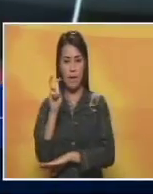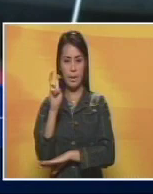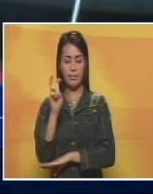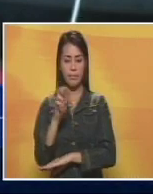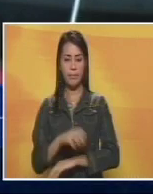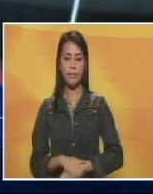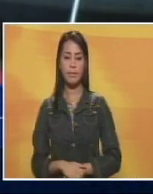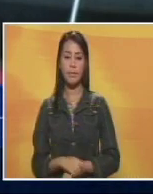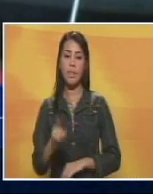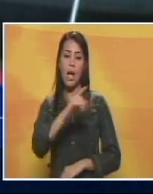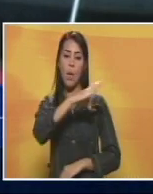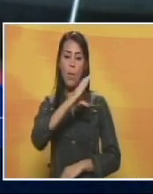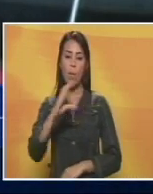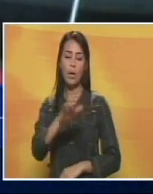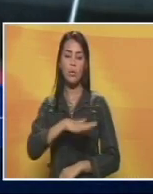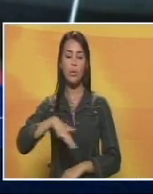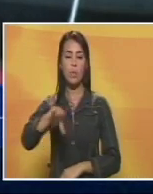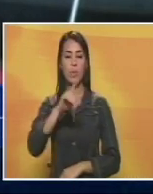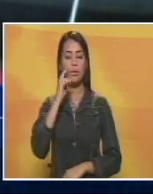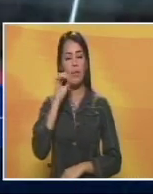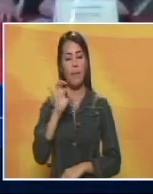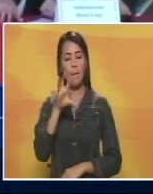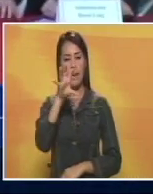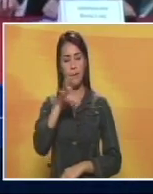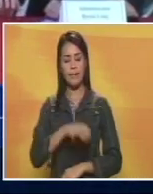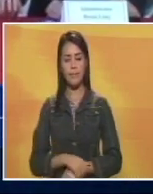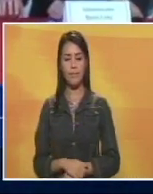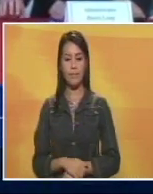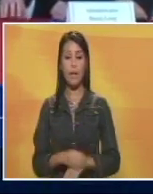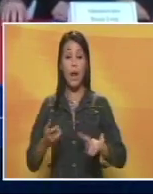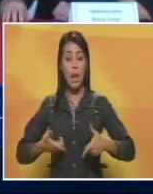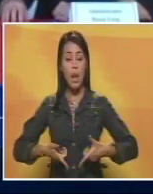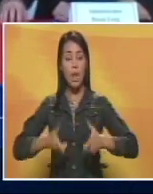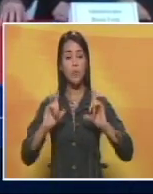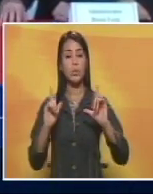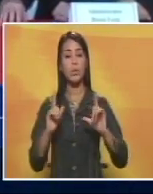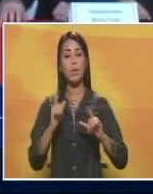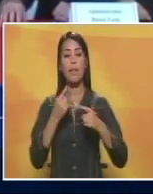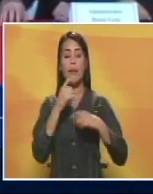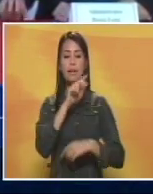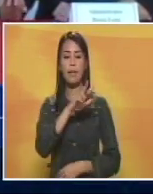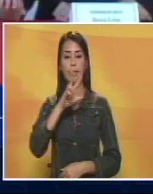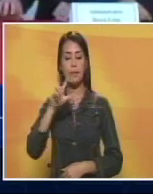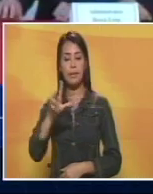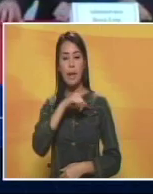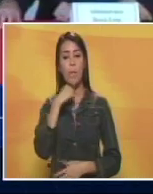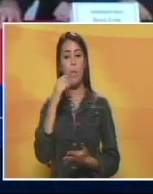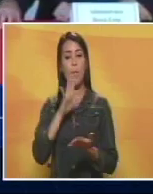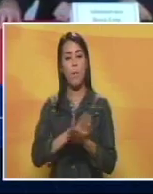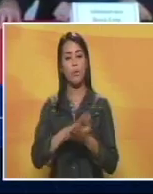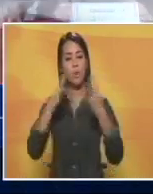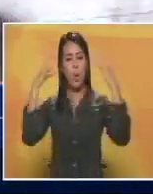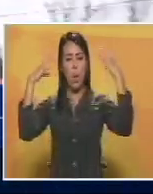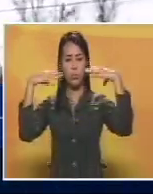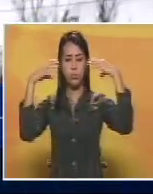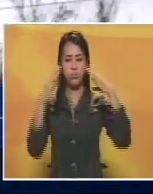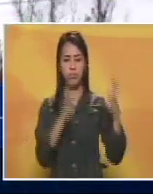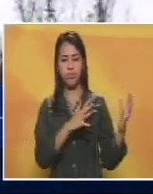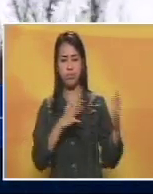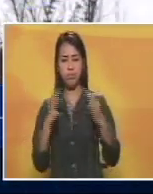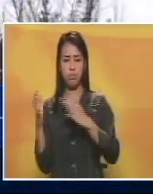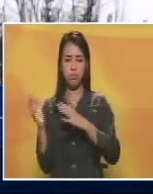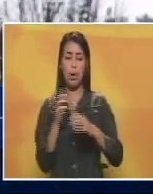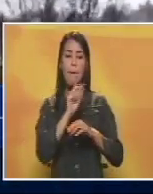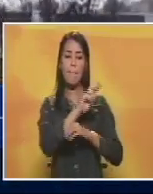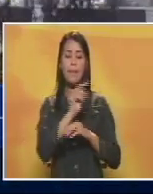en la costa este de ese país. Según autoridades, se elevó a 33 el número de muertos por el fenómeno meteorológico. 26 víctimas